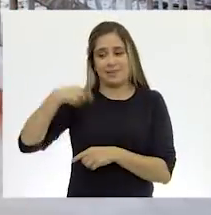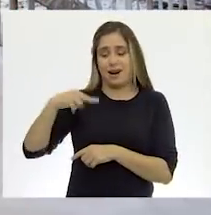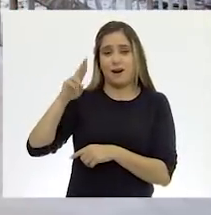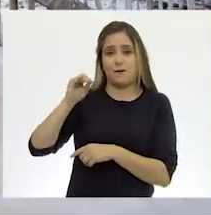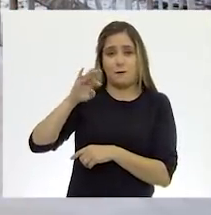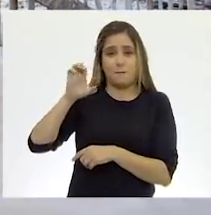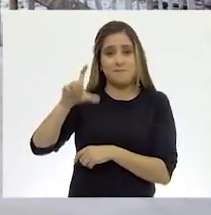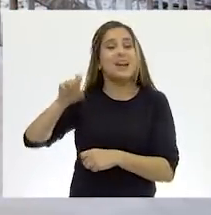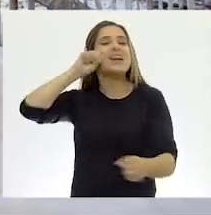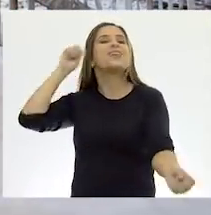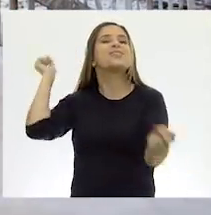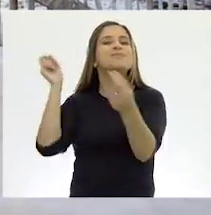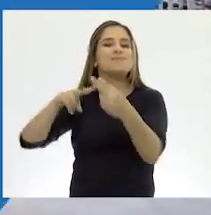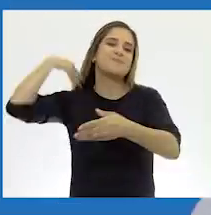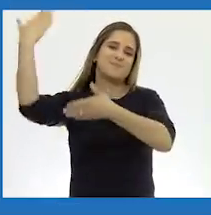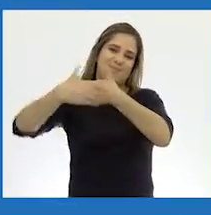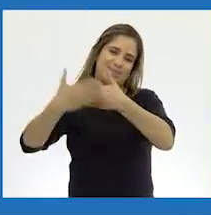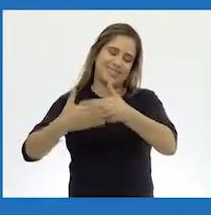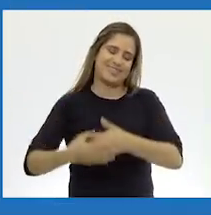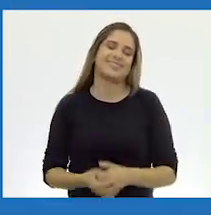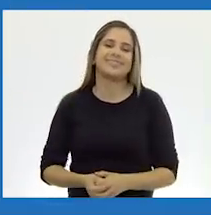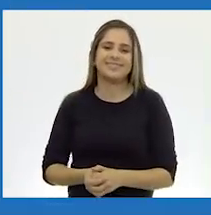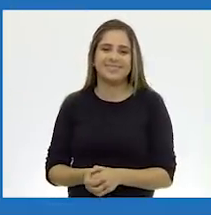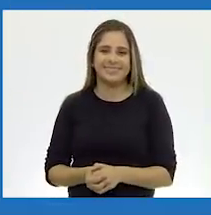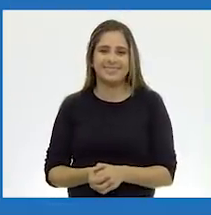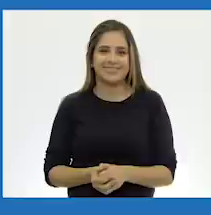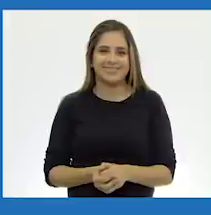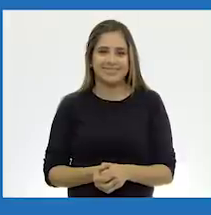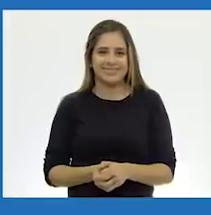Y nos vemos en el siguiente video.